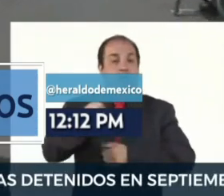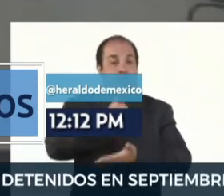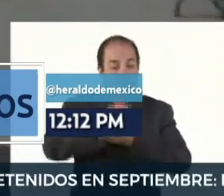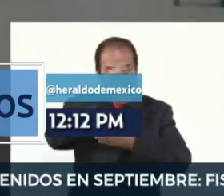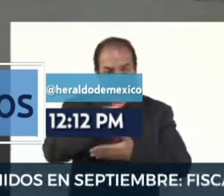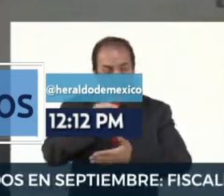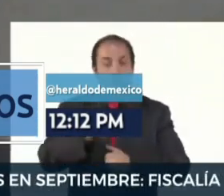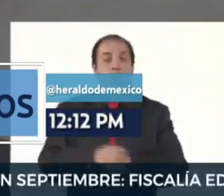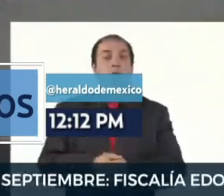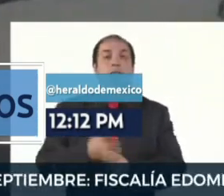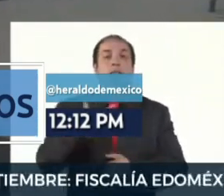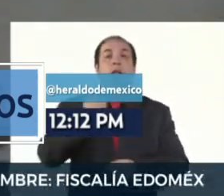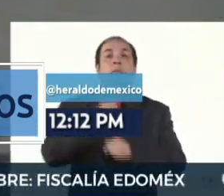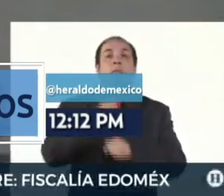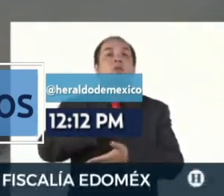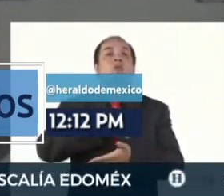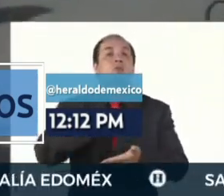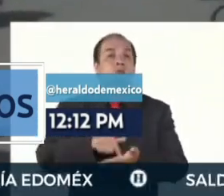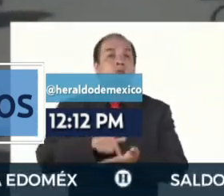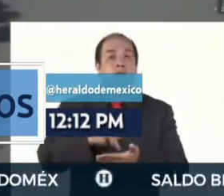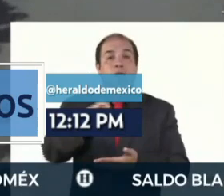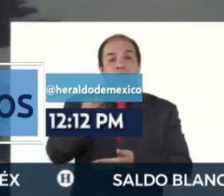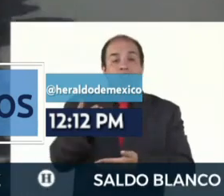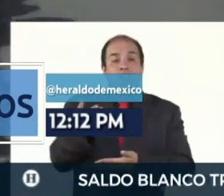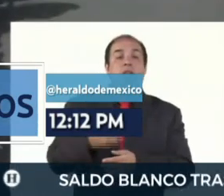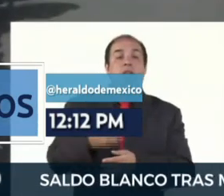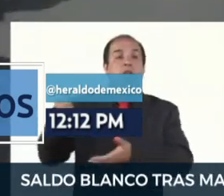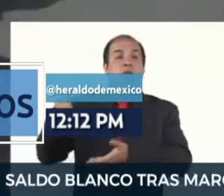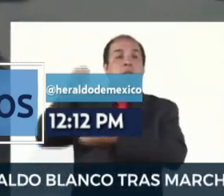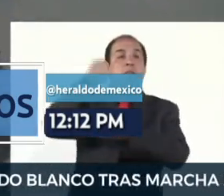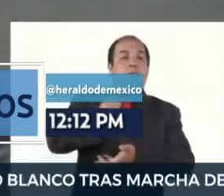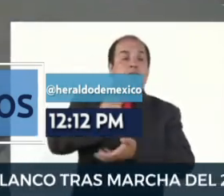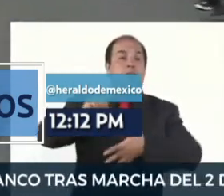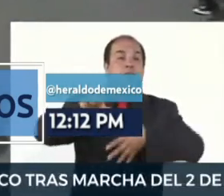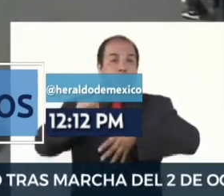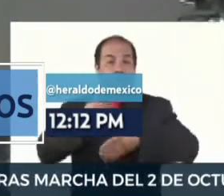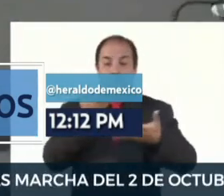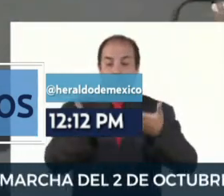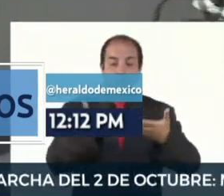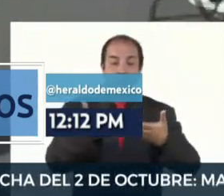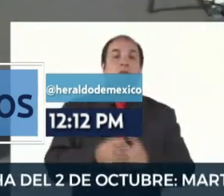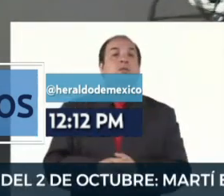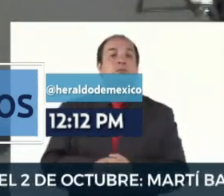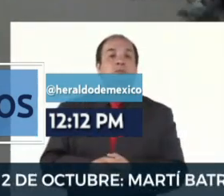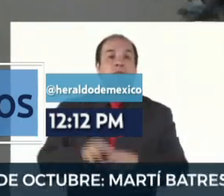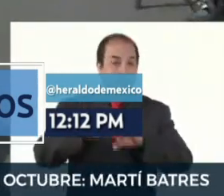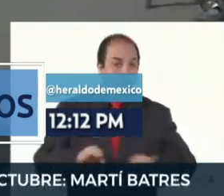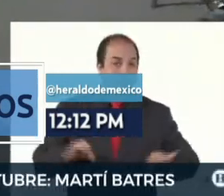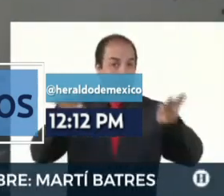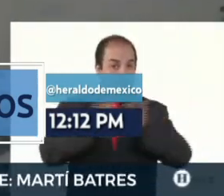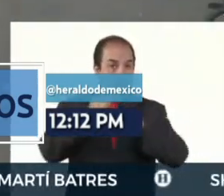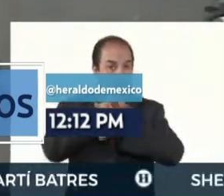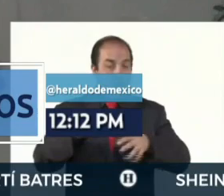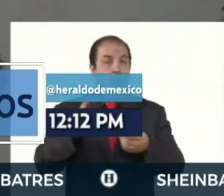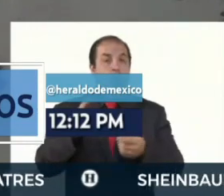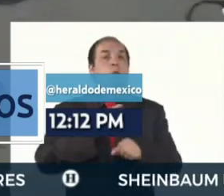de acceso de manera pública a internet. Omar, parte de lo que ha venido informando la jefa de gobierno de la capital del país, Claudia